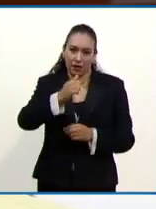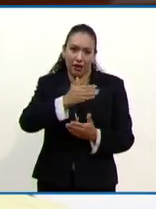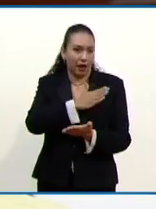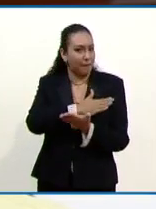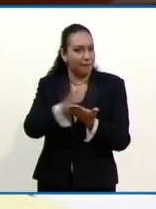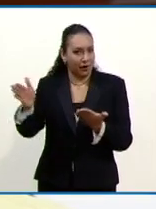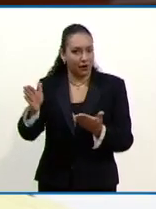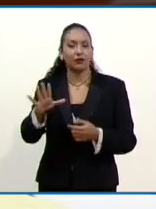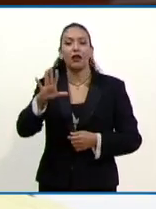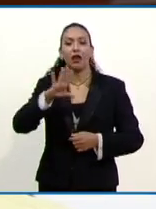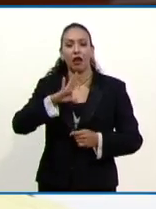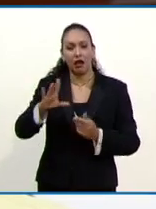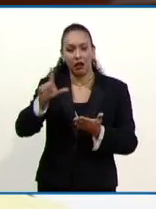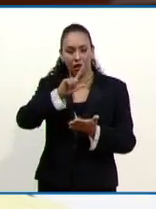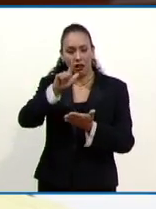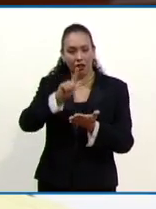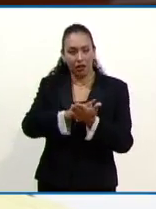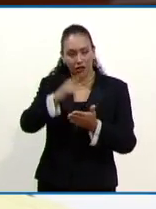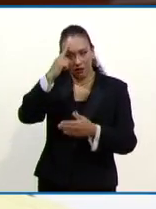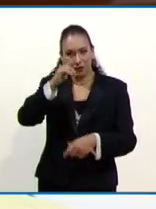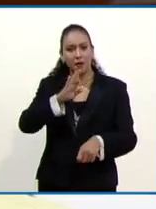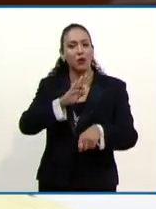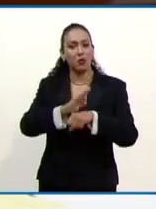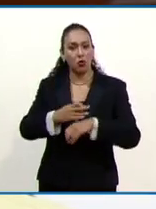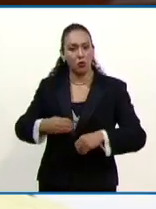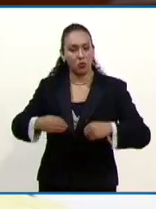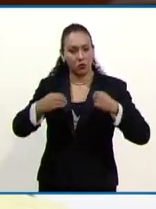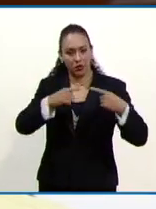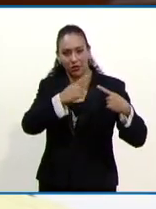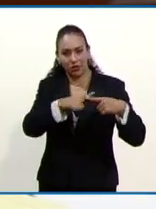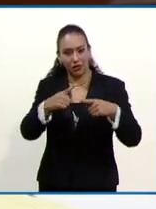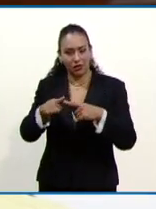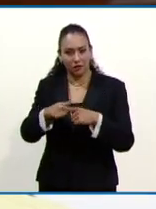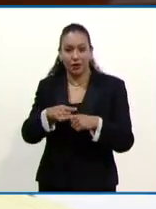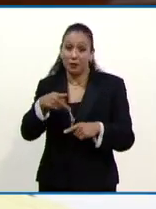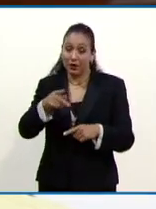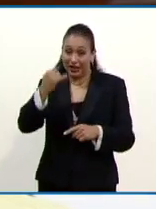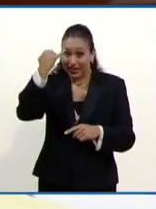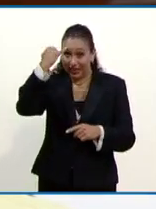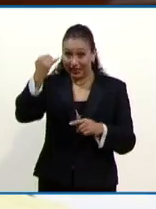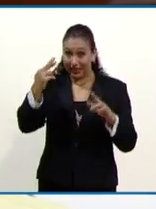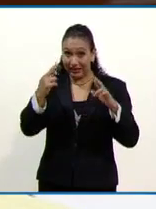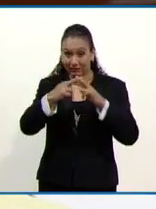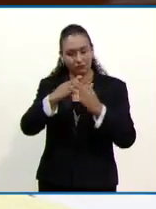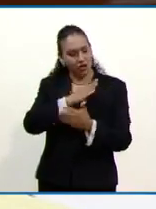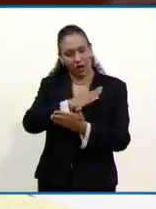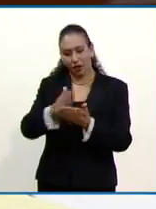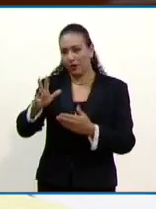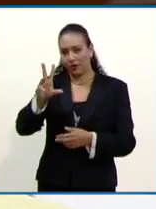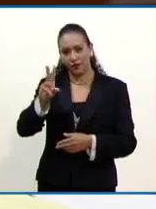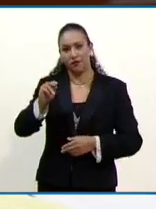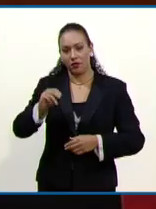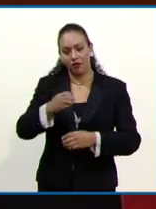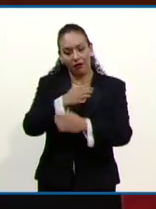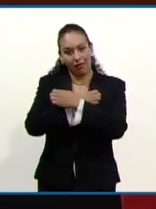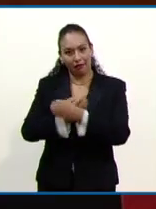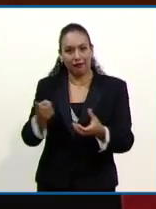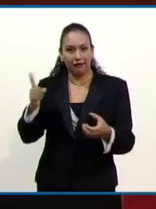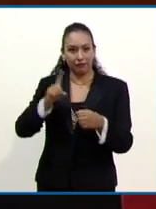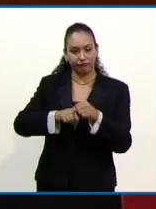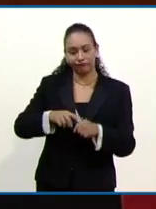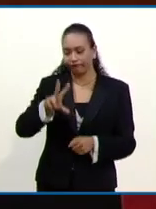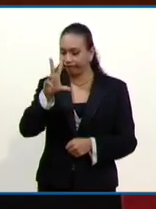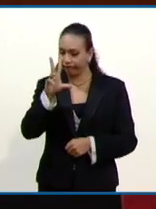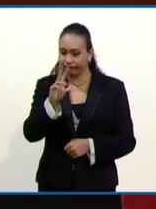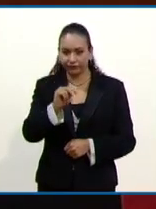convicciones éticas, ideológicas y creencias que entren en el ámbito de protección de la libertad